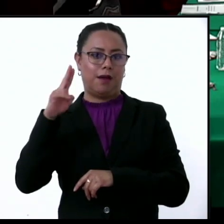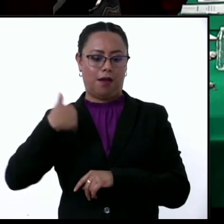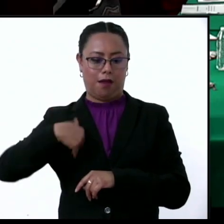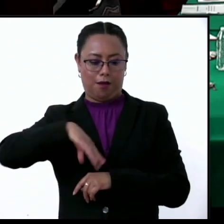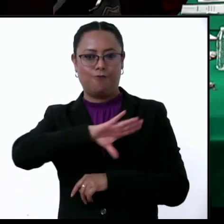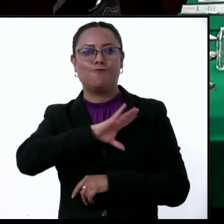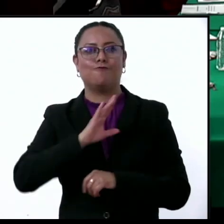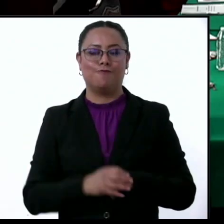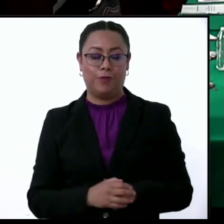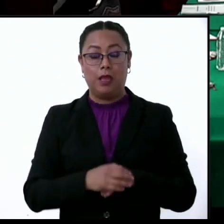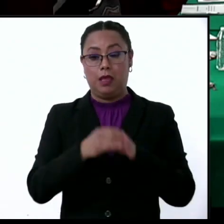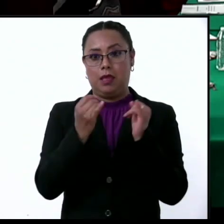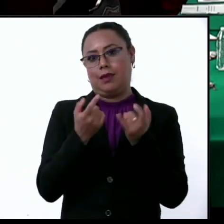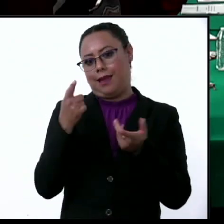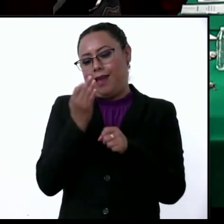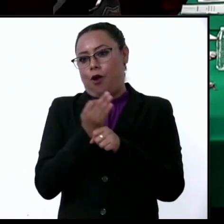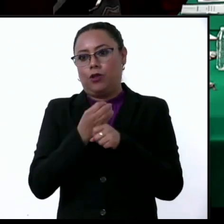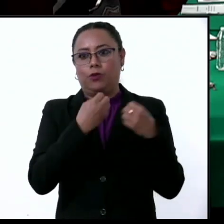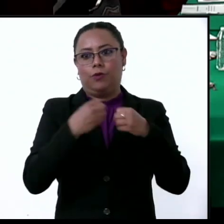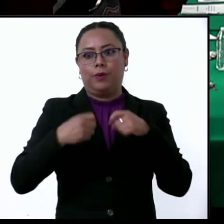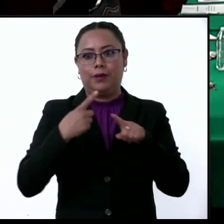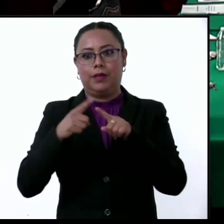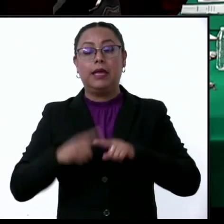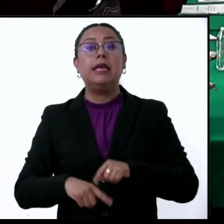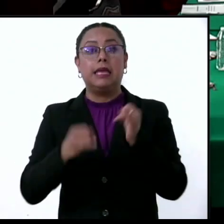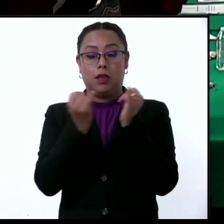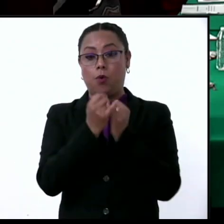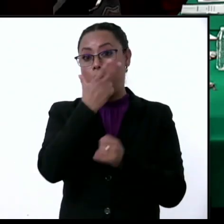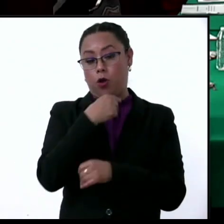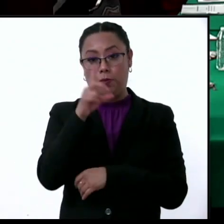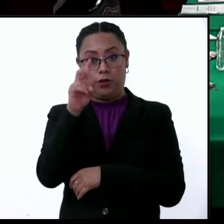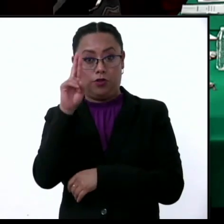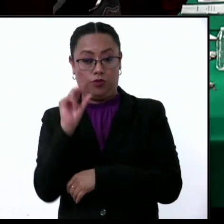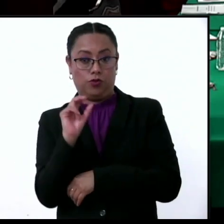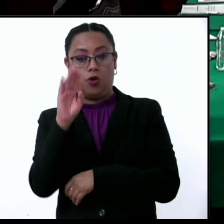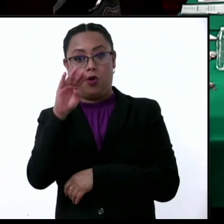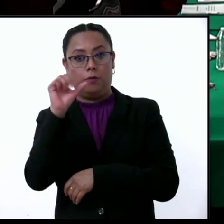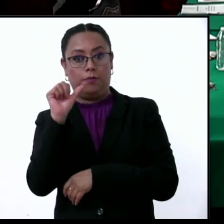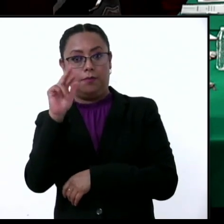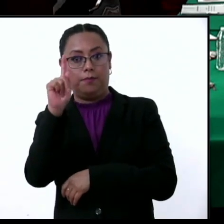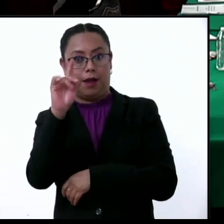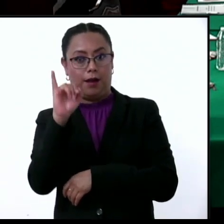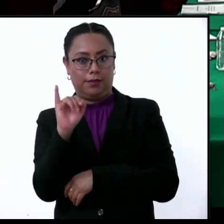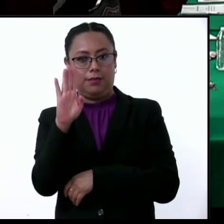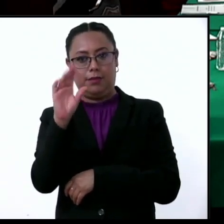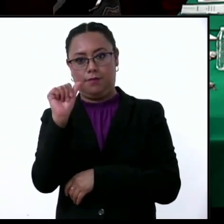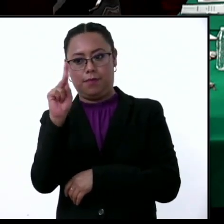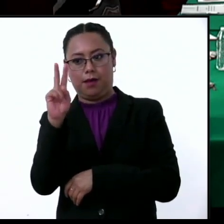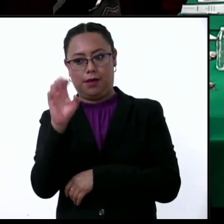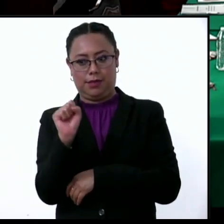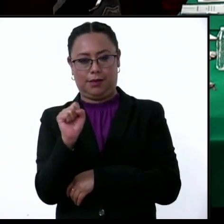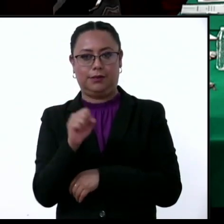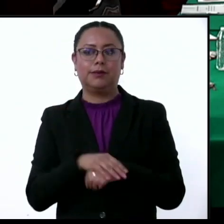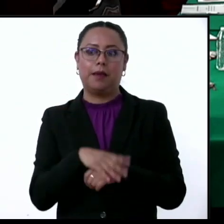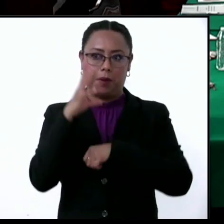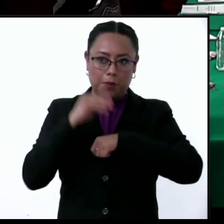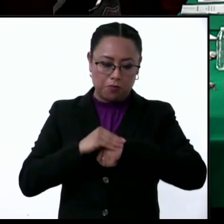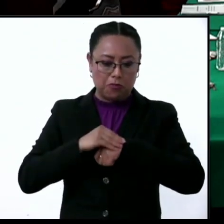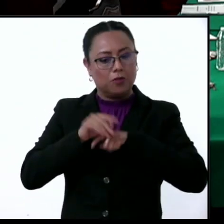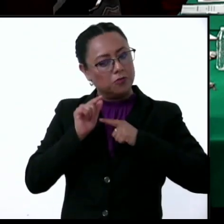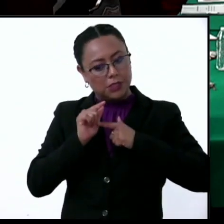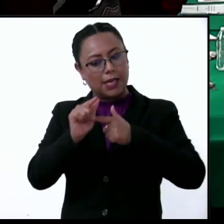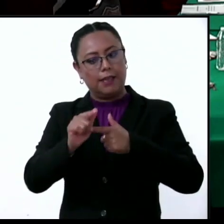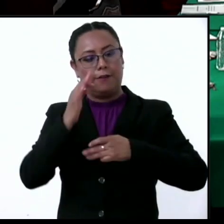maestro Martí Batres, doctor Martí Batres Guadarrama, que me ha permitido continuar también en el ejercicio de